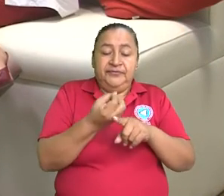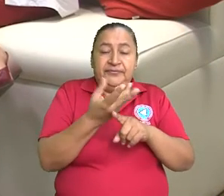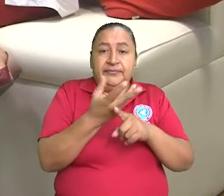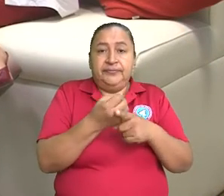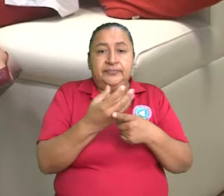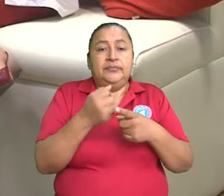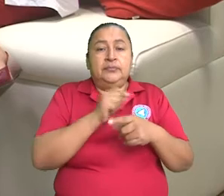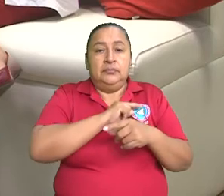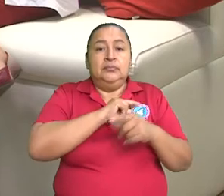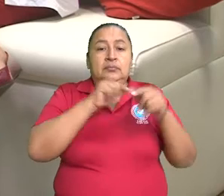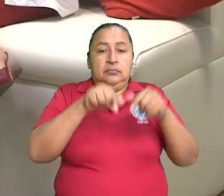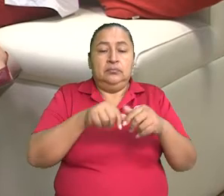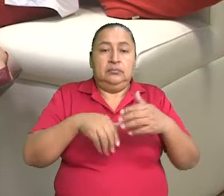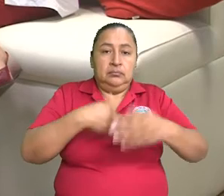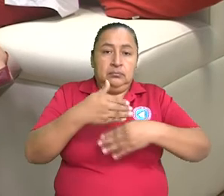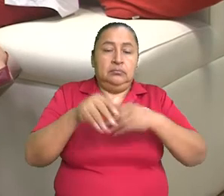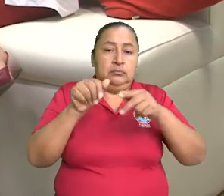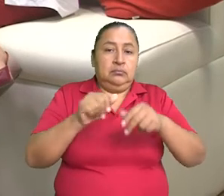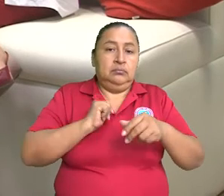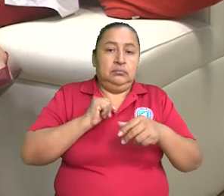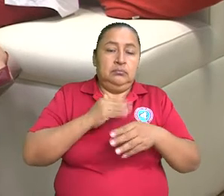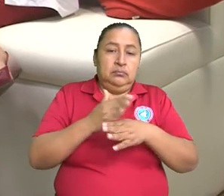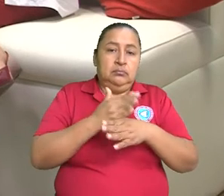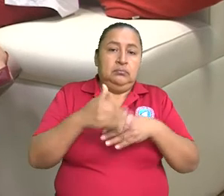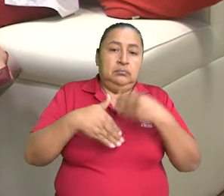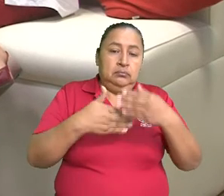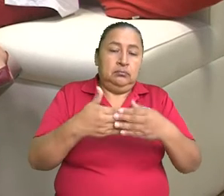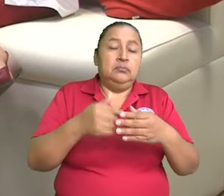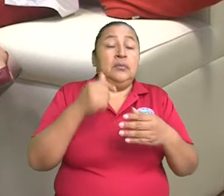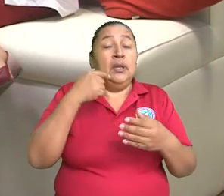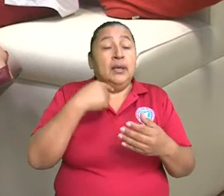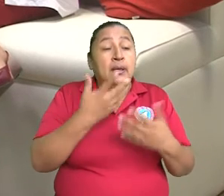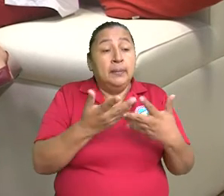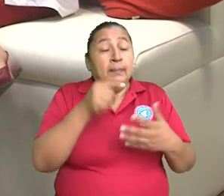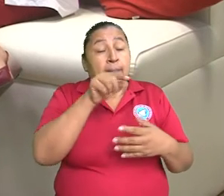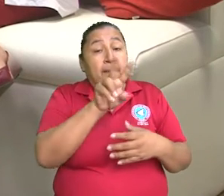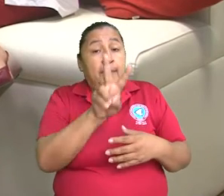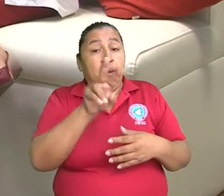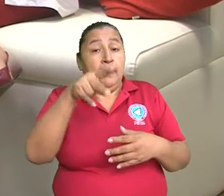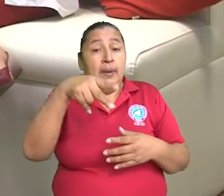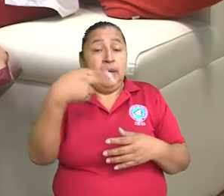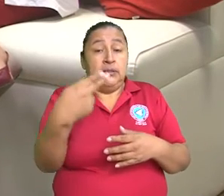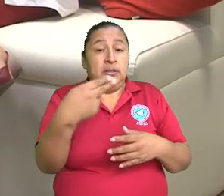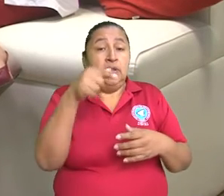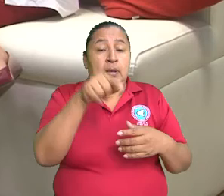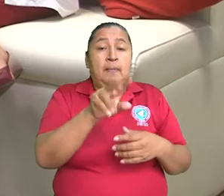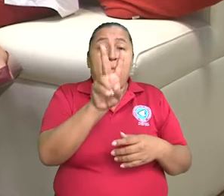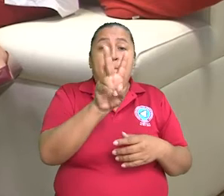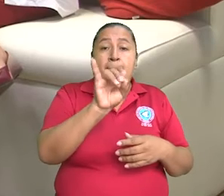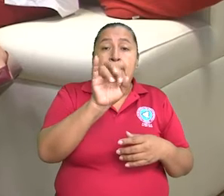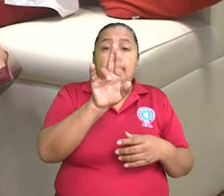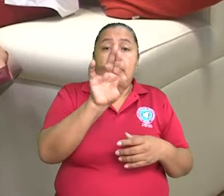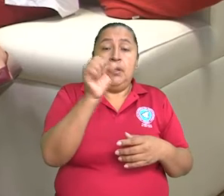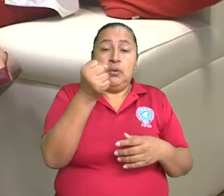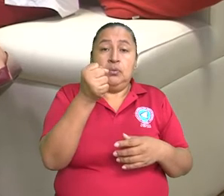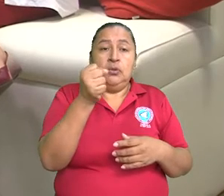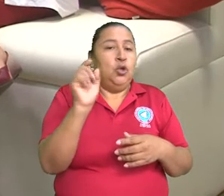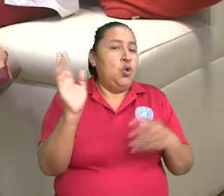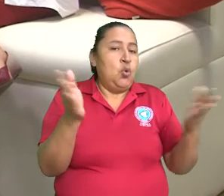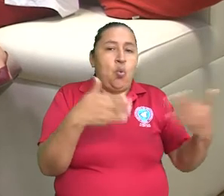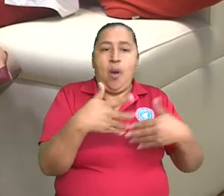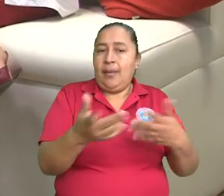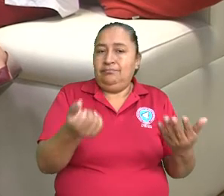lesiones, porque ahí sí ya va para un cáncer. Lo que pasa es que el virus del papiloma humano es un virus, como se escucha. Sí, sí. No